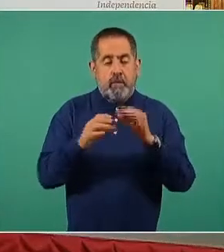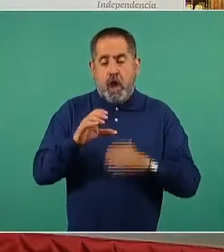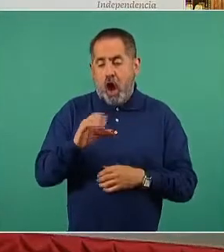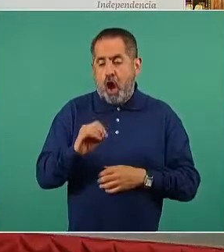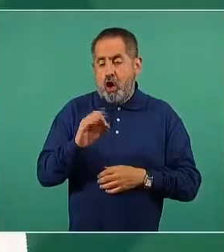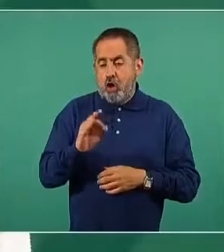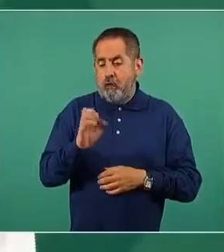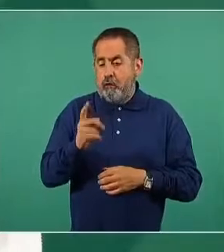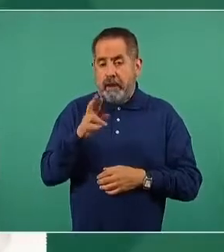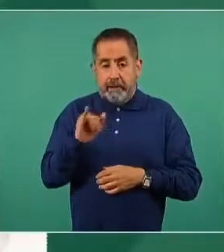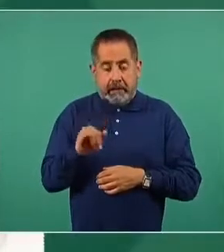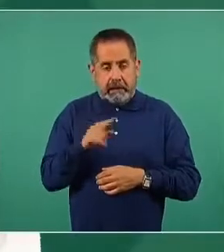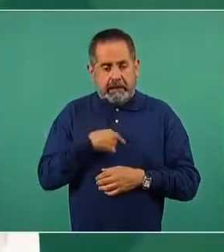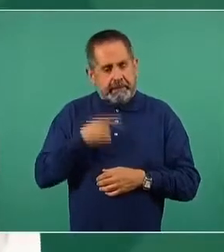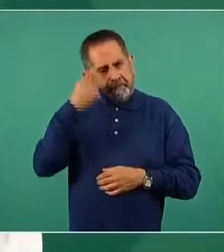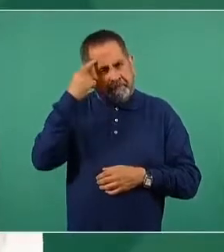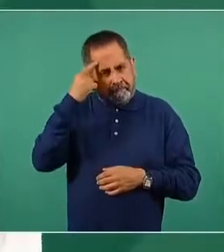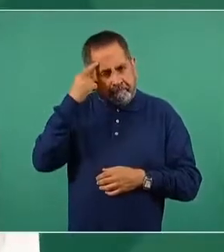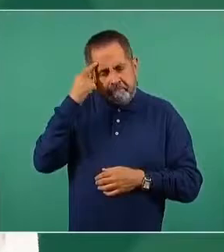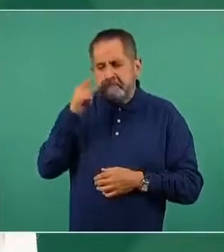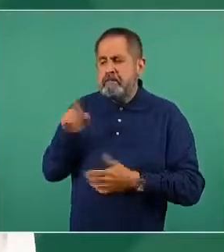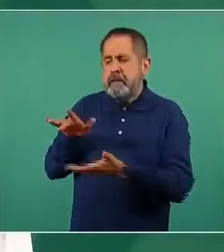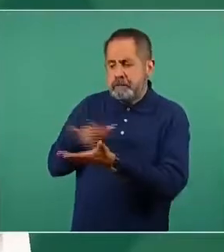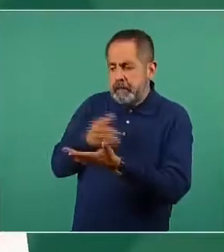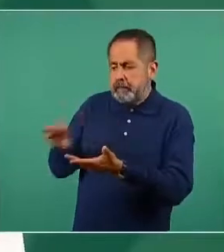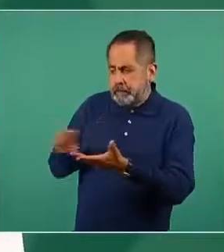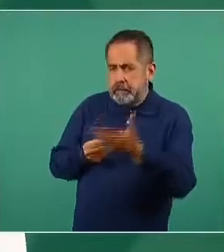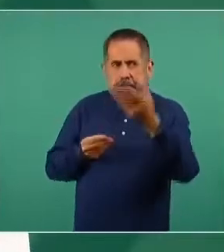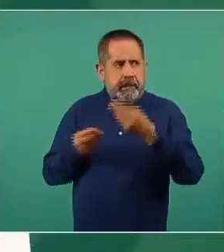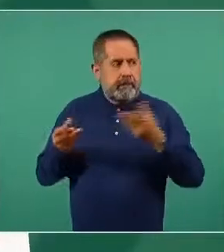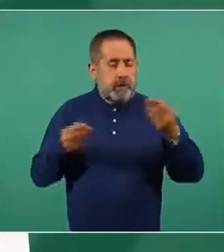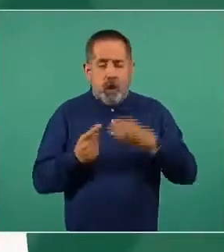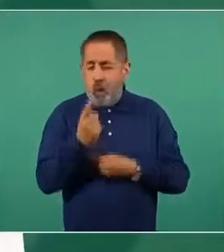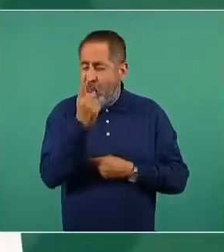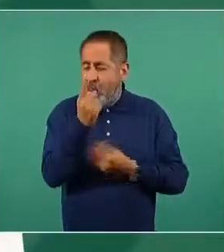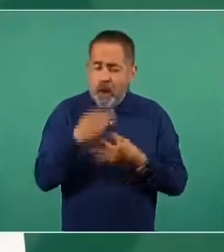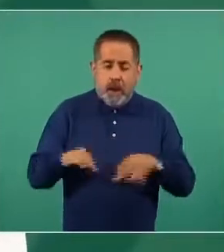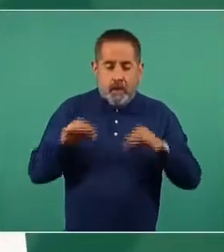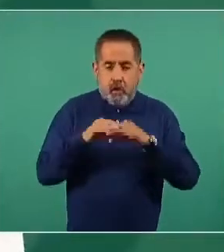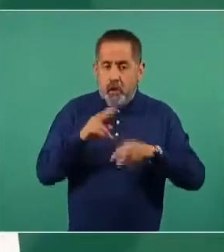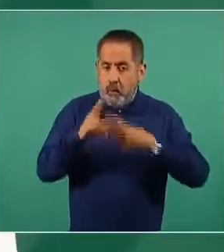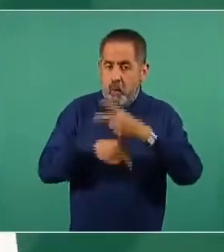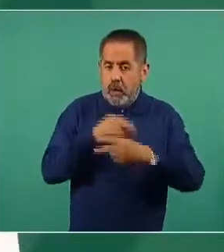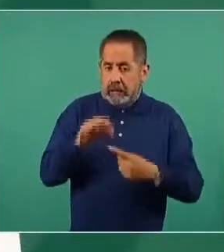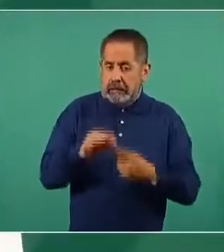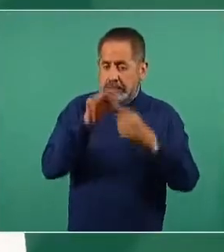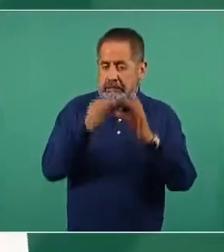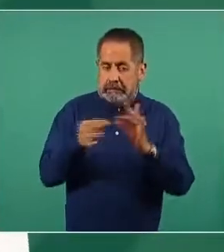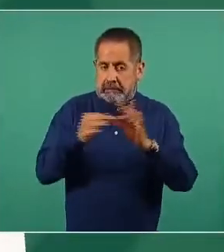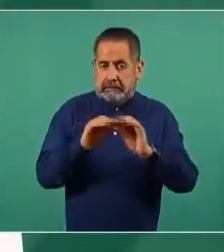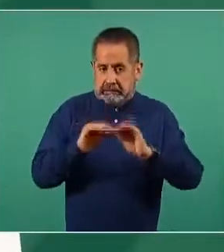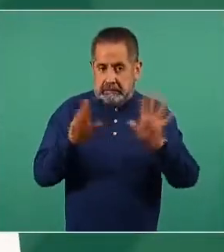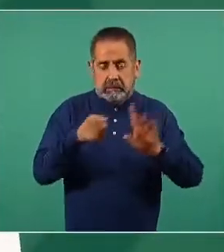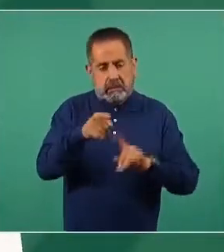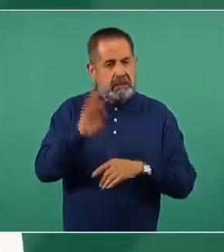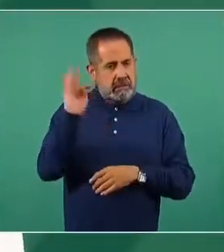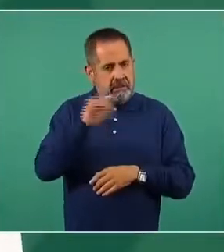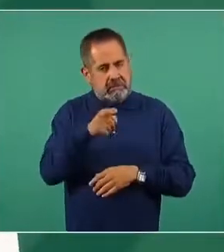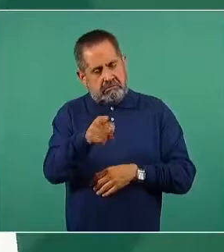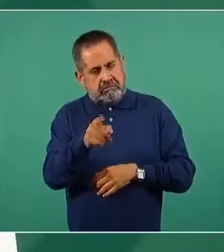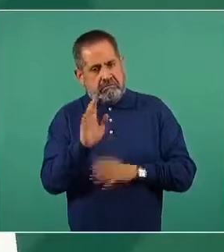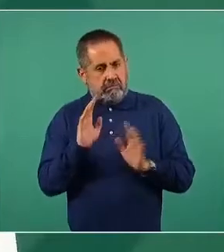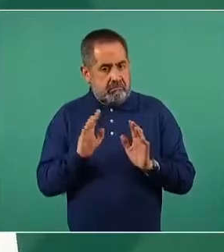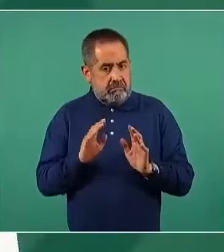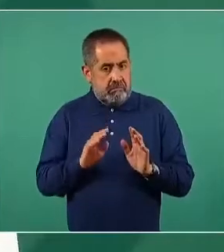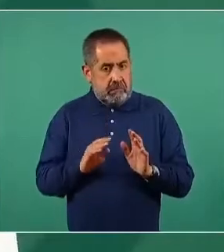COFEPRIS, la comisión, tomó en cuenta todos los elementos y uno muy importante que hay que distinguir, que posiblemente, a